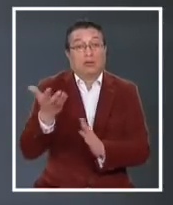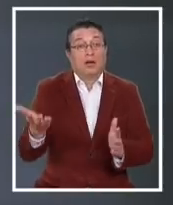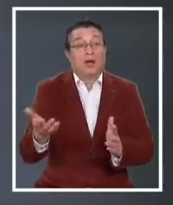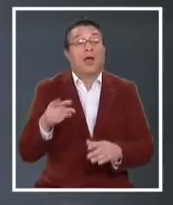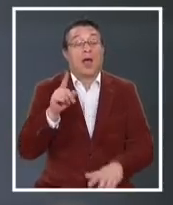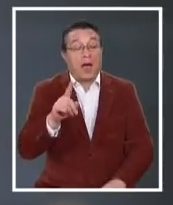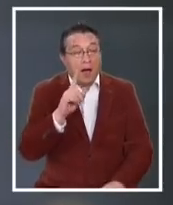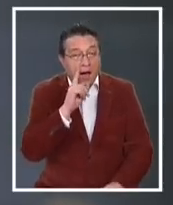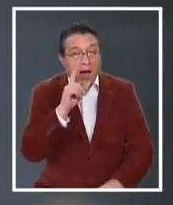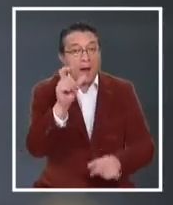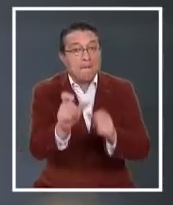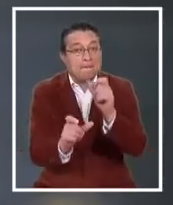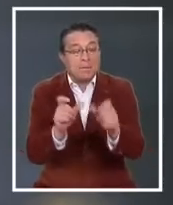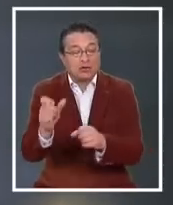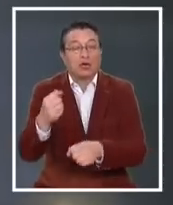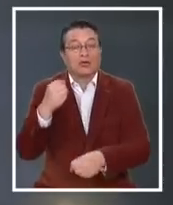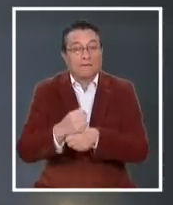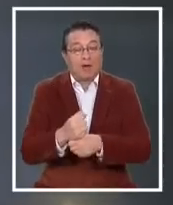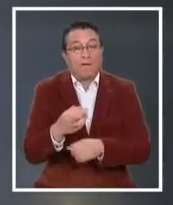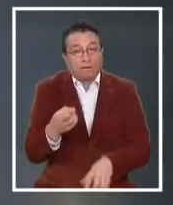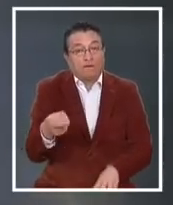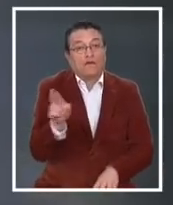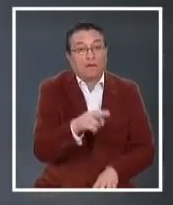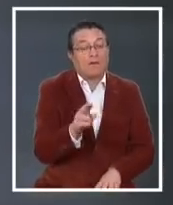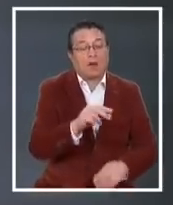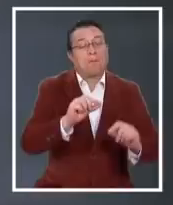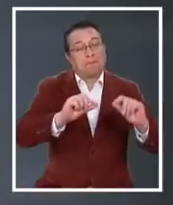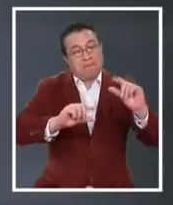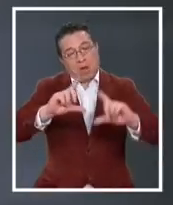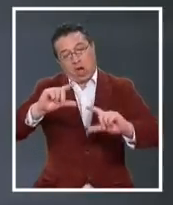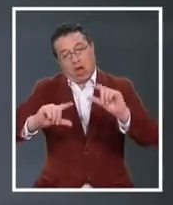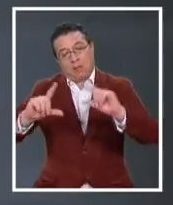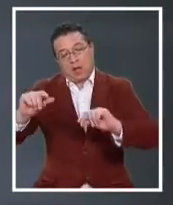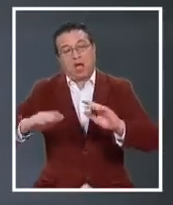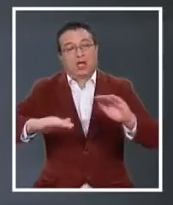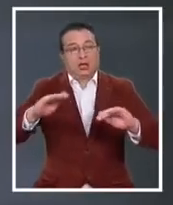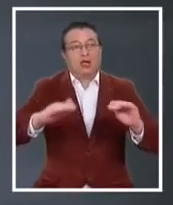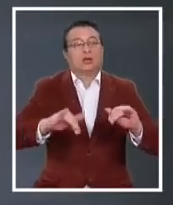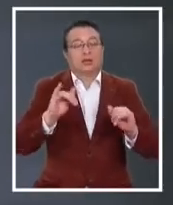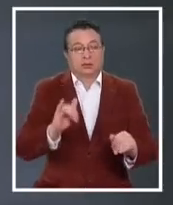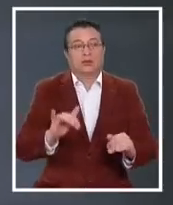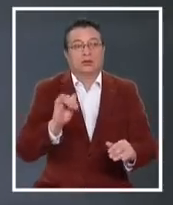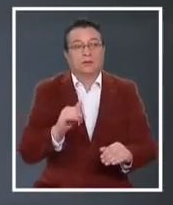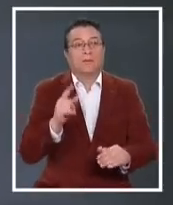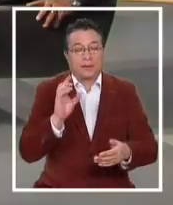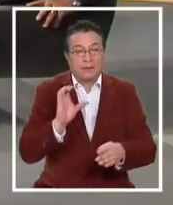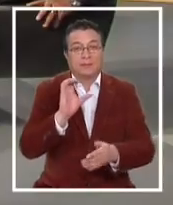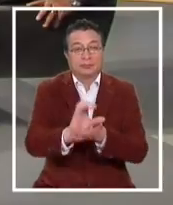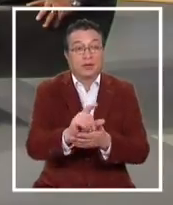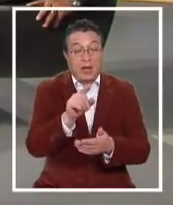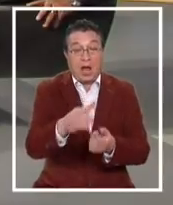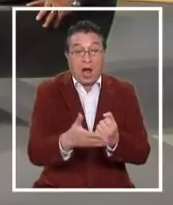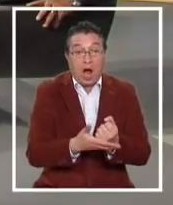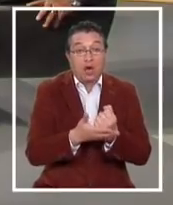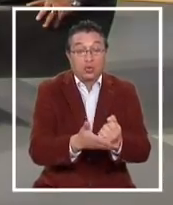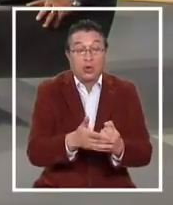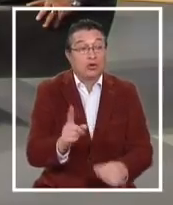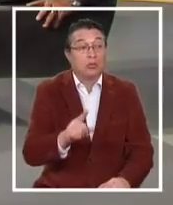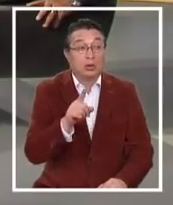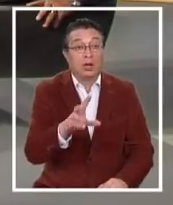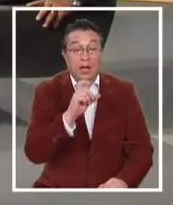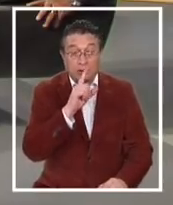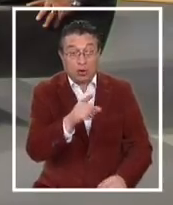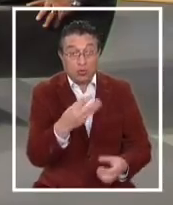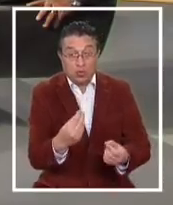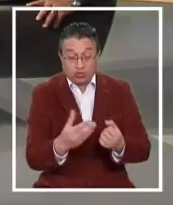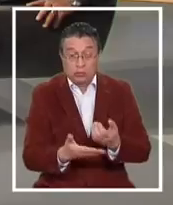dices, hay gente que ha recuperado su empleo. Obviamente estos son promedios y uno tiene que estar atento a la gente. ¿Justo que le llegue esa ayuda? A mí no me parece justo. ¿A ustedes les parece justo que llegue